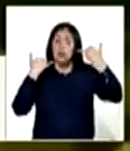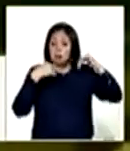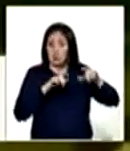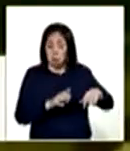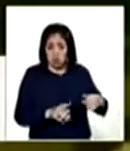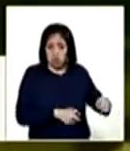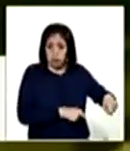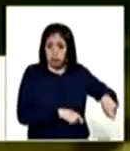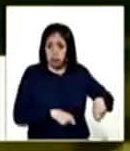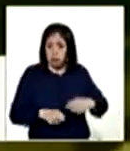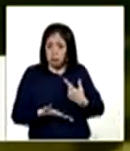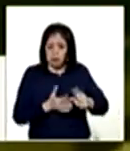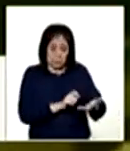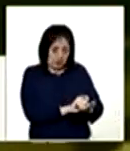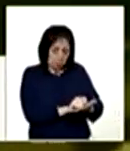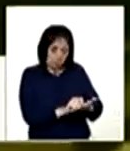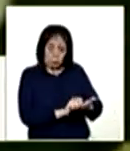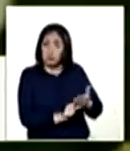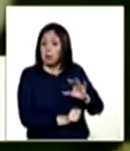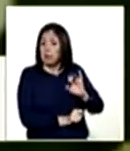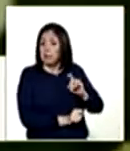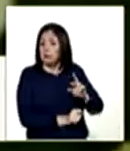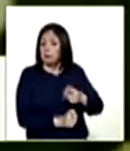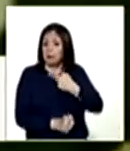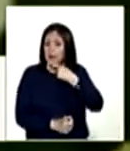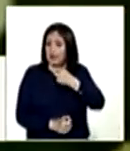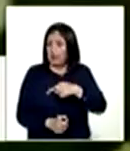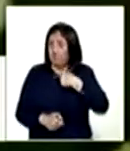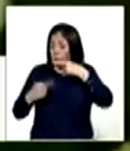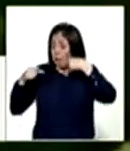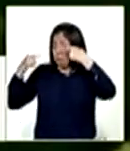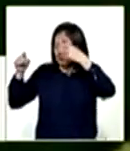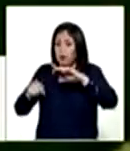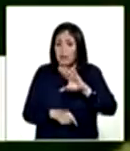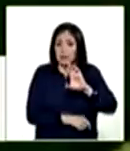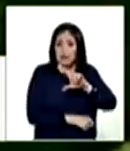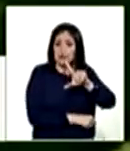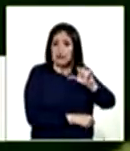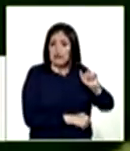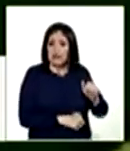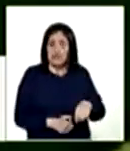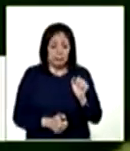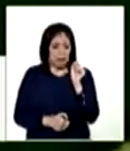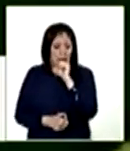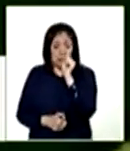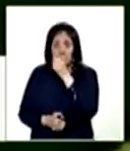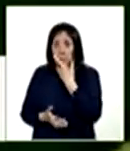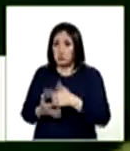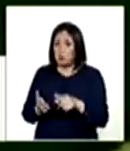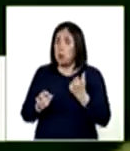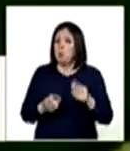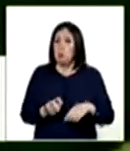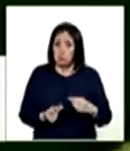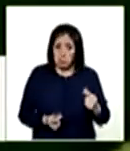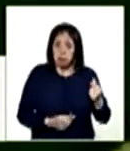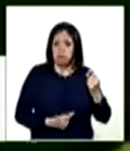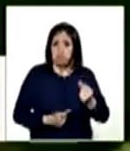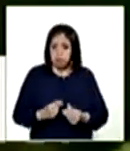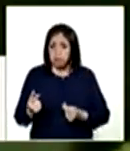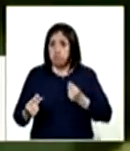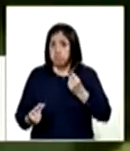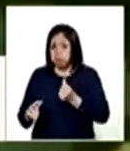Compuesta por Carlos Caitro Soto, siendo la reina de la salsa Celia Cruz, quien la interpretó con bastante azúcar.